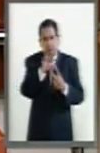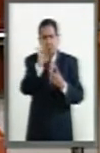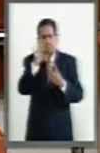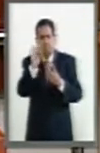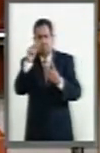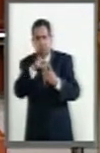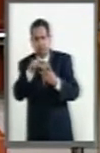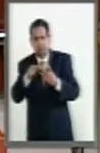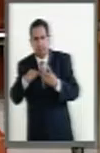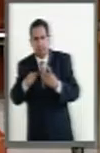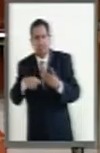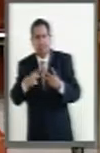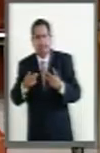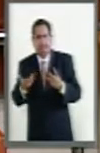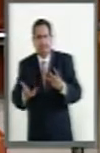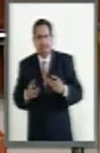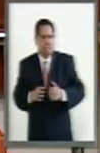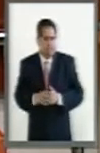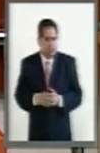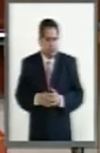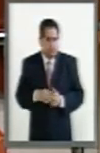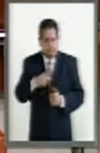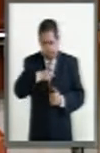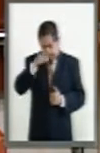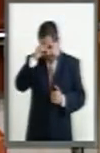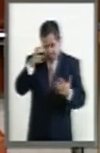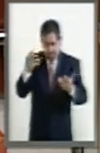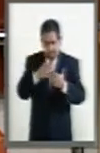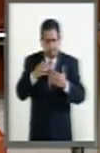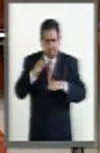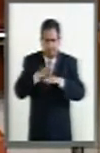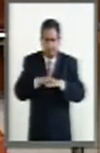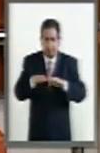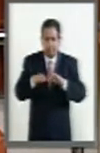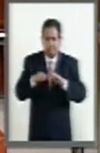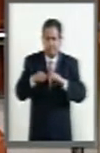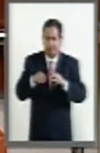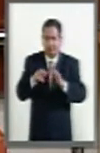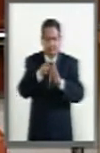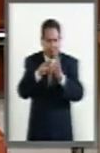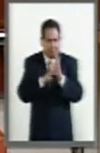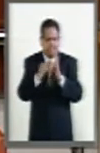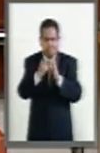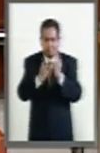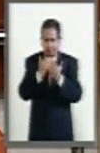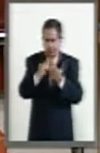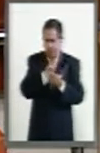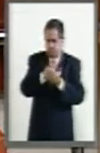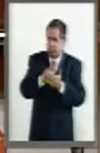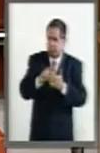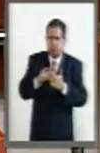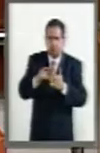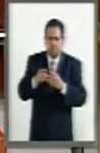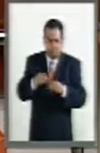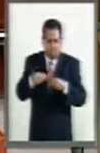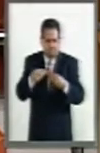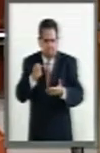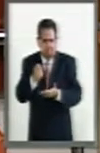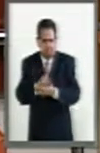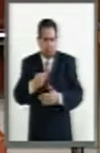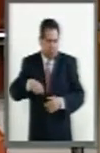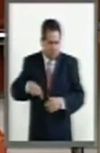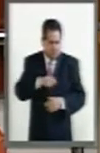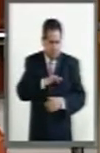alternativas. Es necesario desplegar herramientas parlamentarias al alcance que